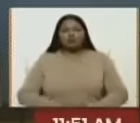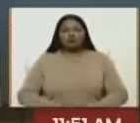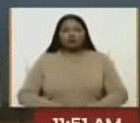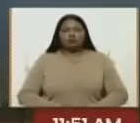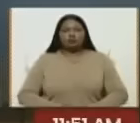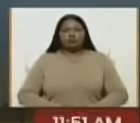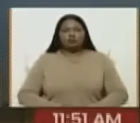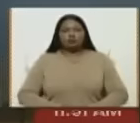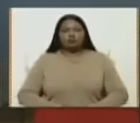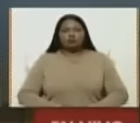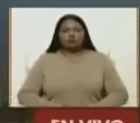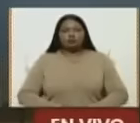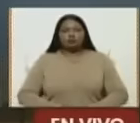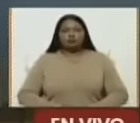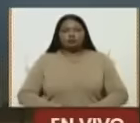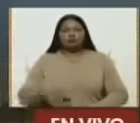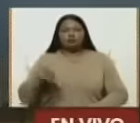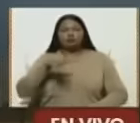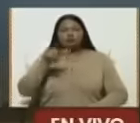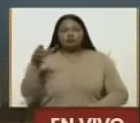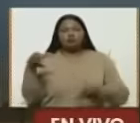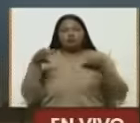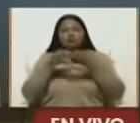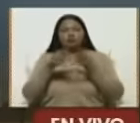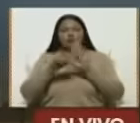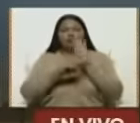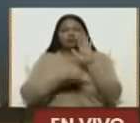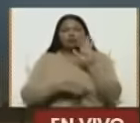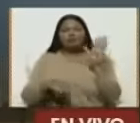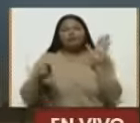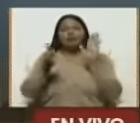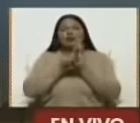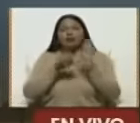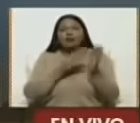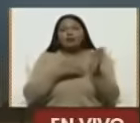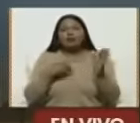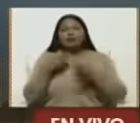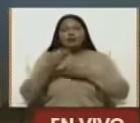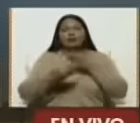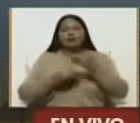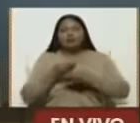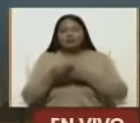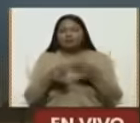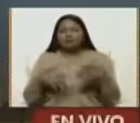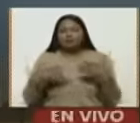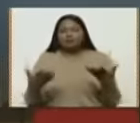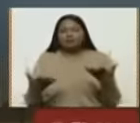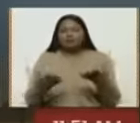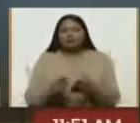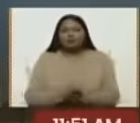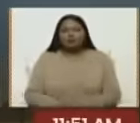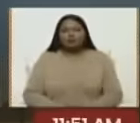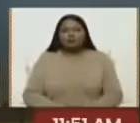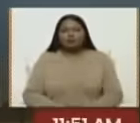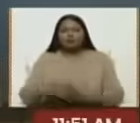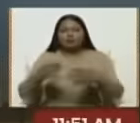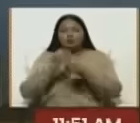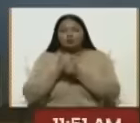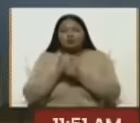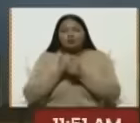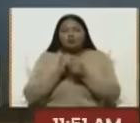donde estos grupos al margen de la ley se dedican a incautar,